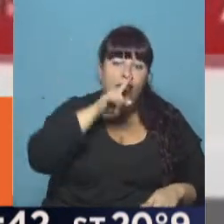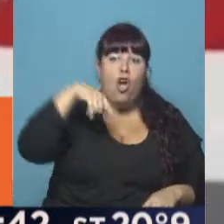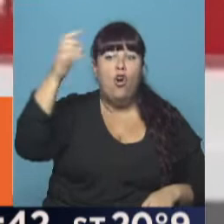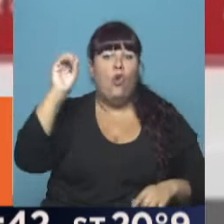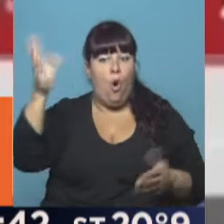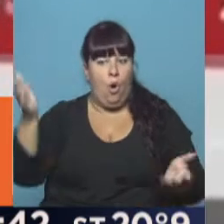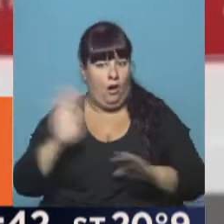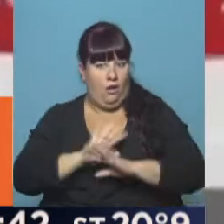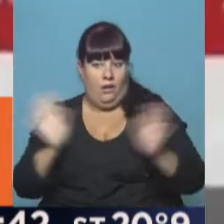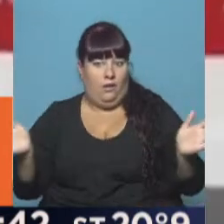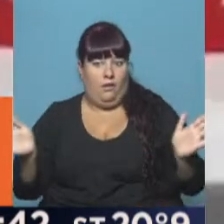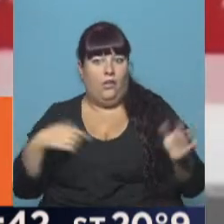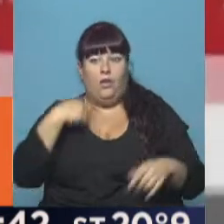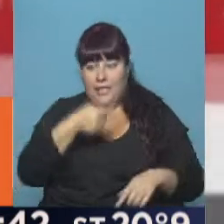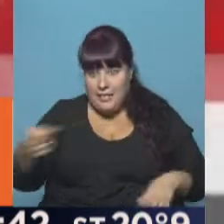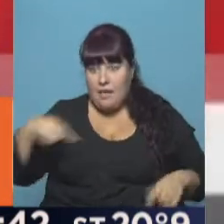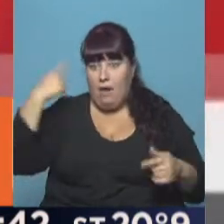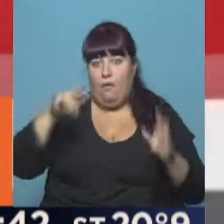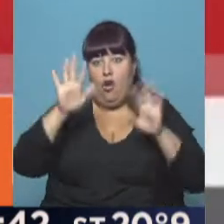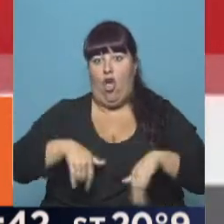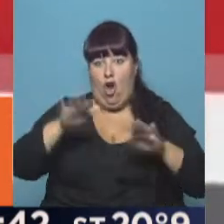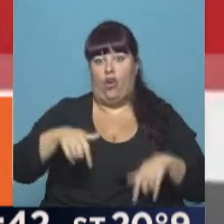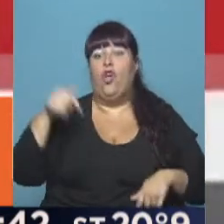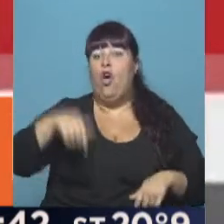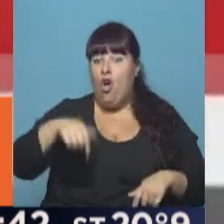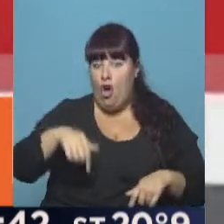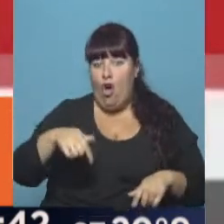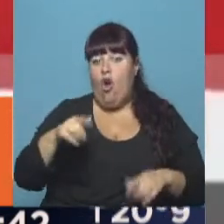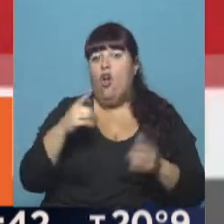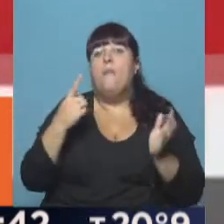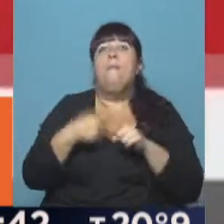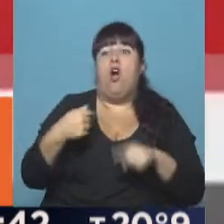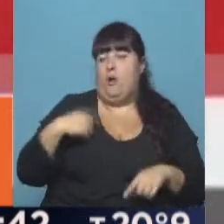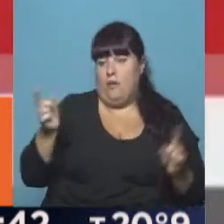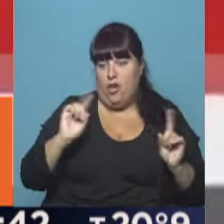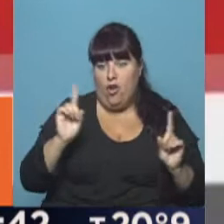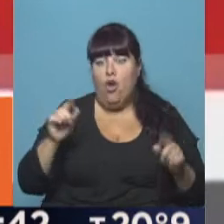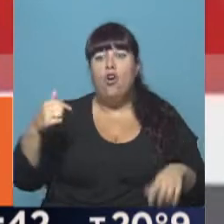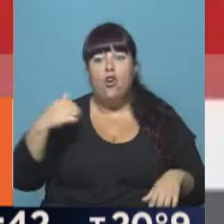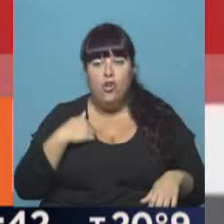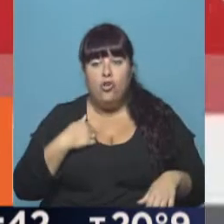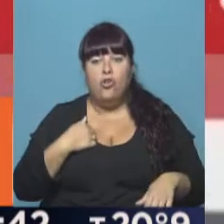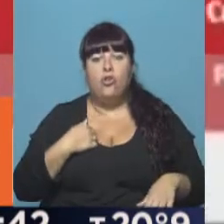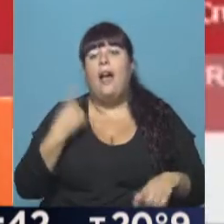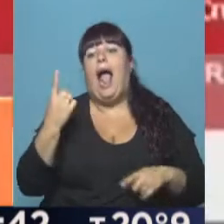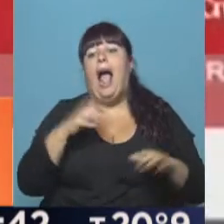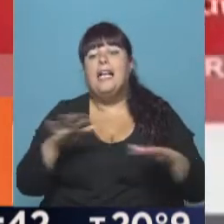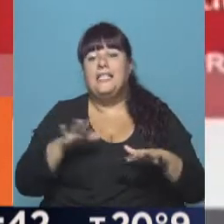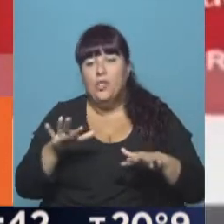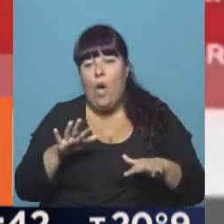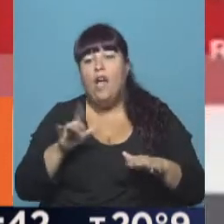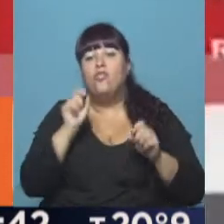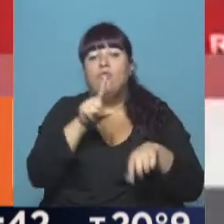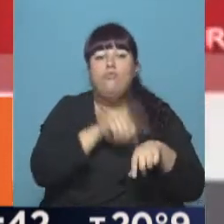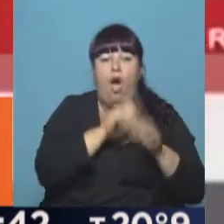club, bueno, no, toda la semana tendríamos comunicado. Hoy por hoy no depende de mí. Yo, cada circunstancia tiene